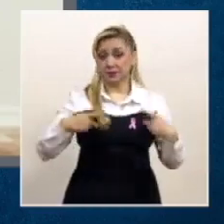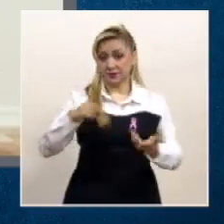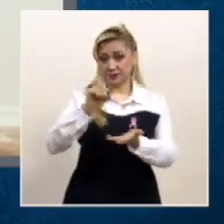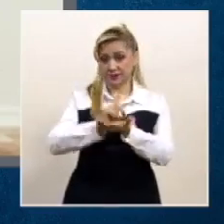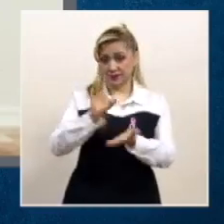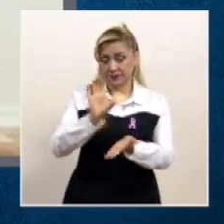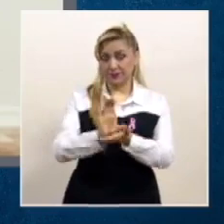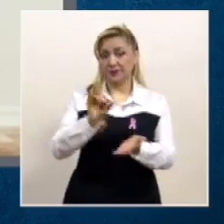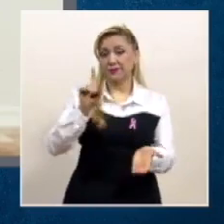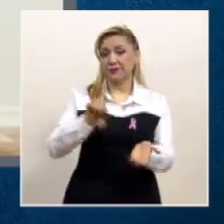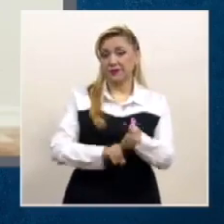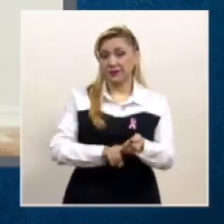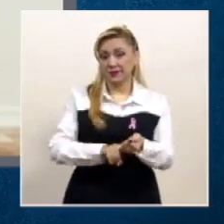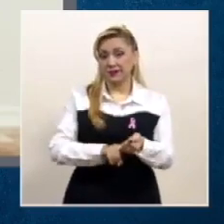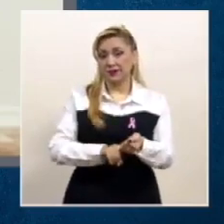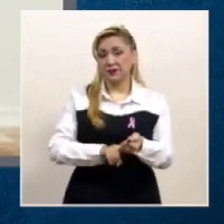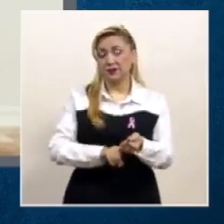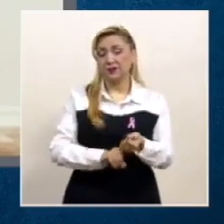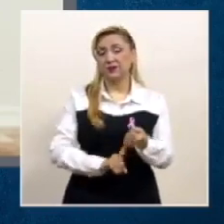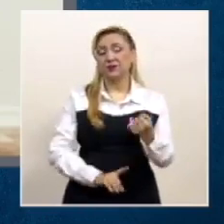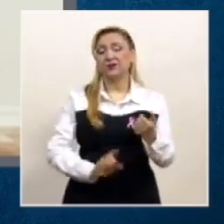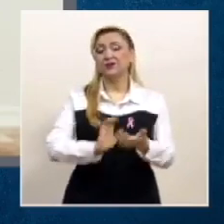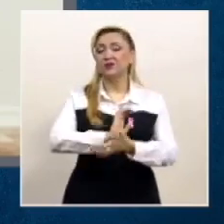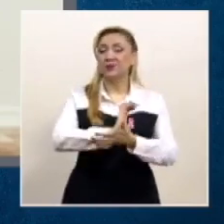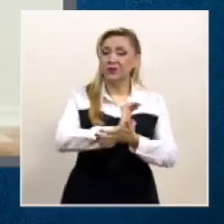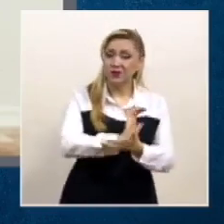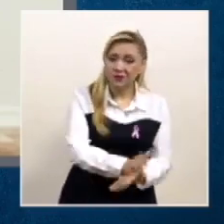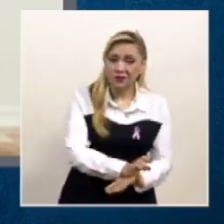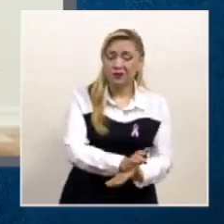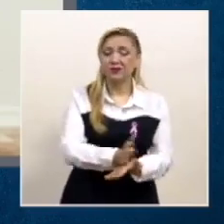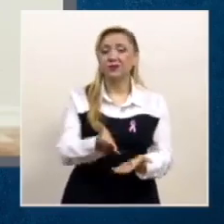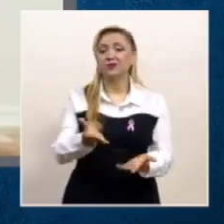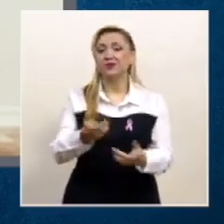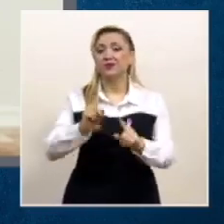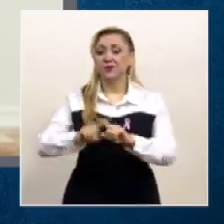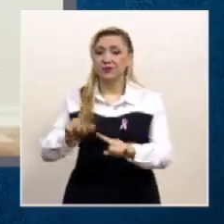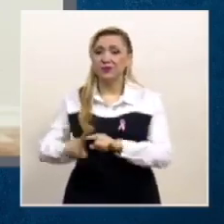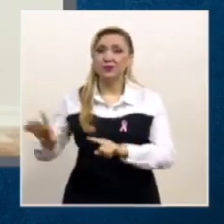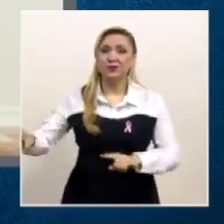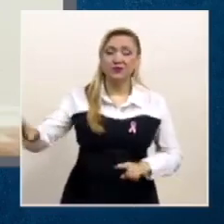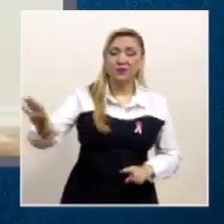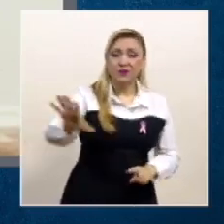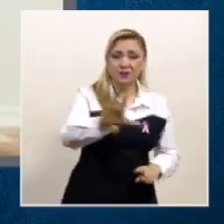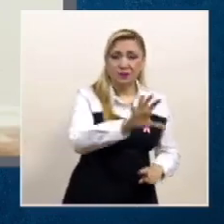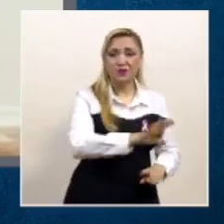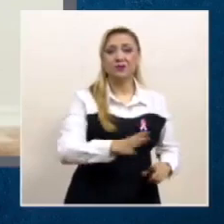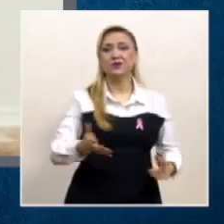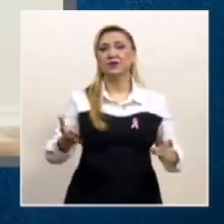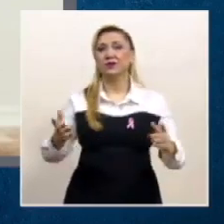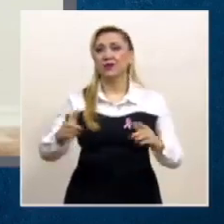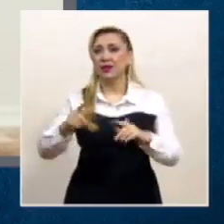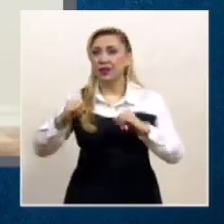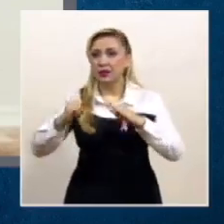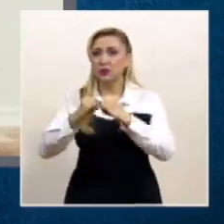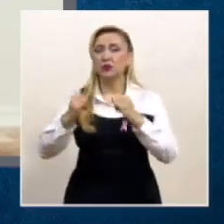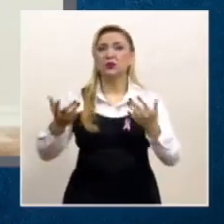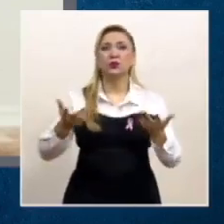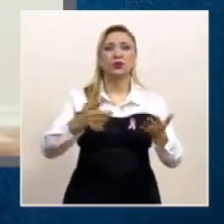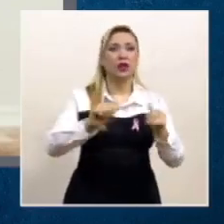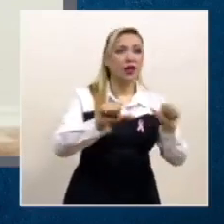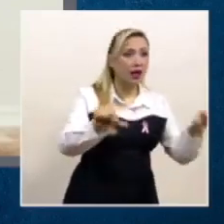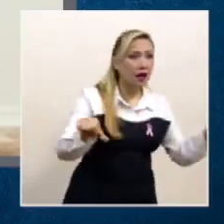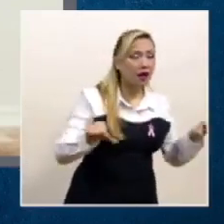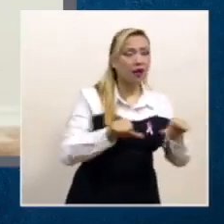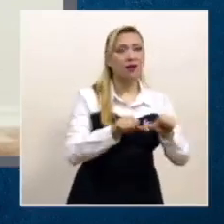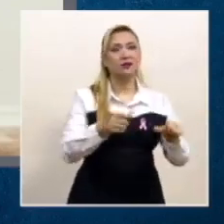discapacidad se enfrentan a una discriminación estructural y sistemática, como lo menciona Roberto Saba en